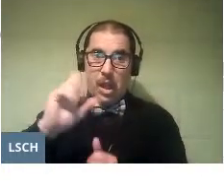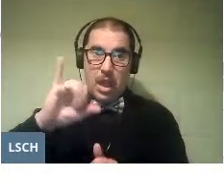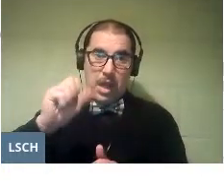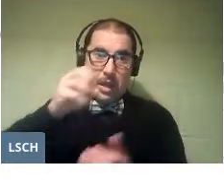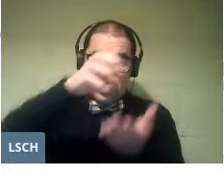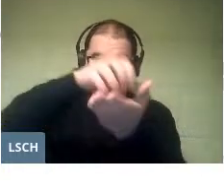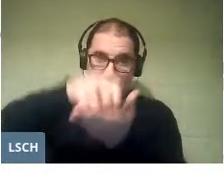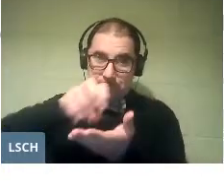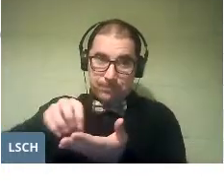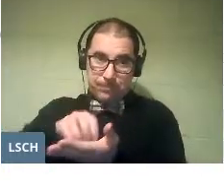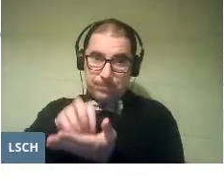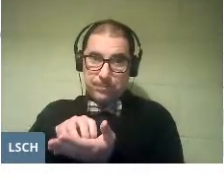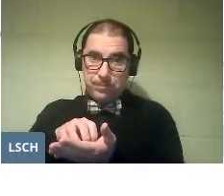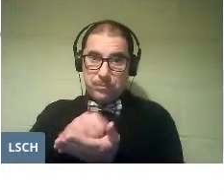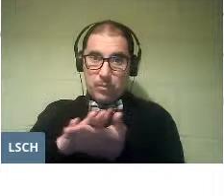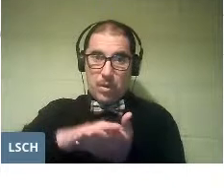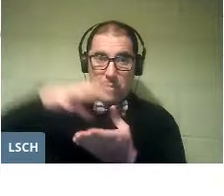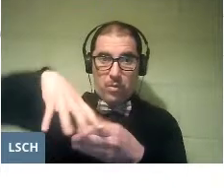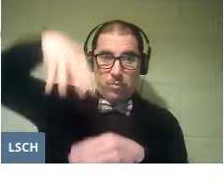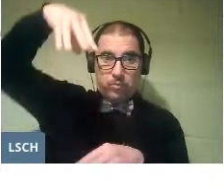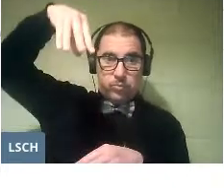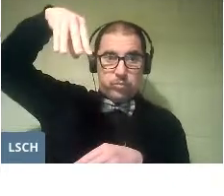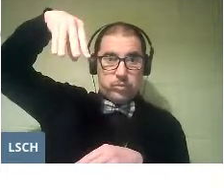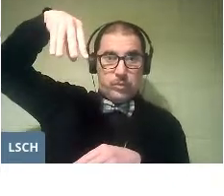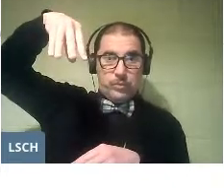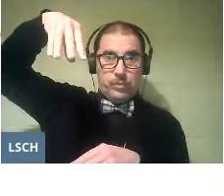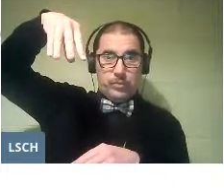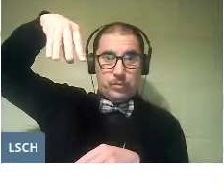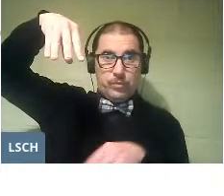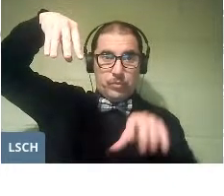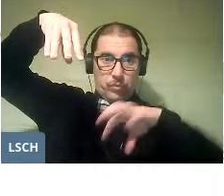ver el Morro de Arica y